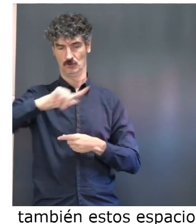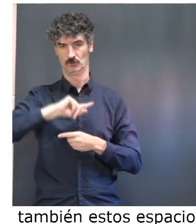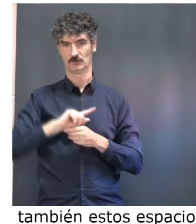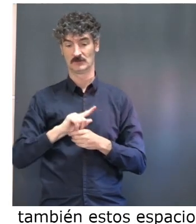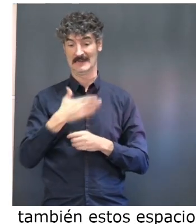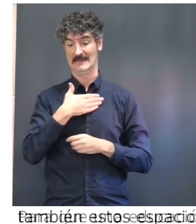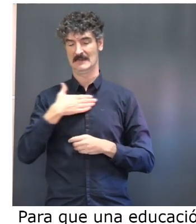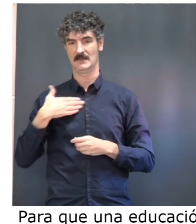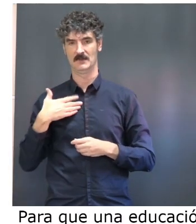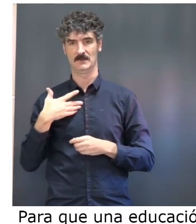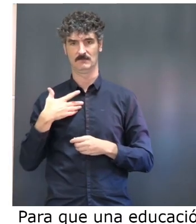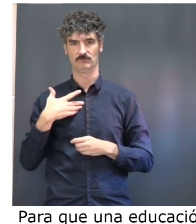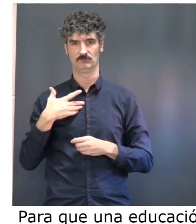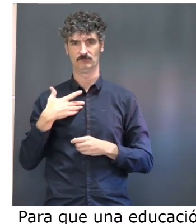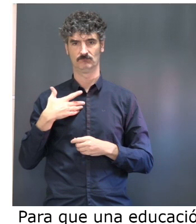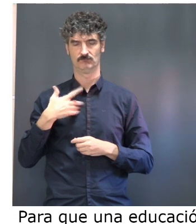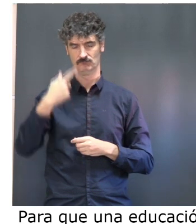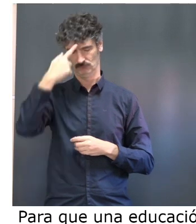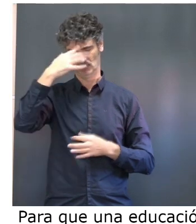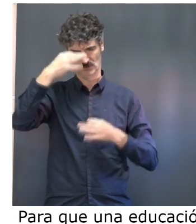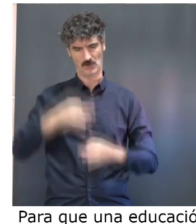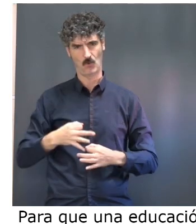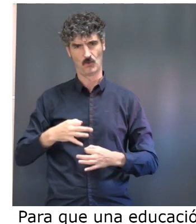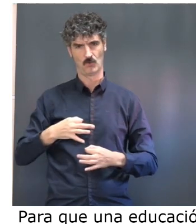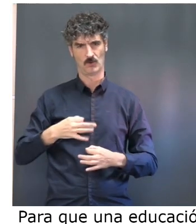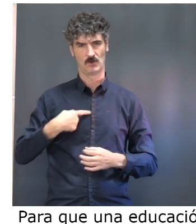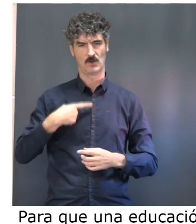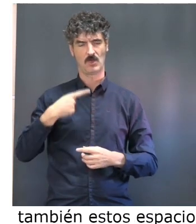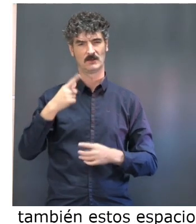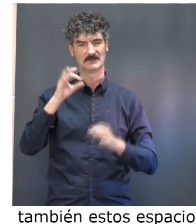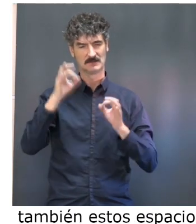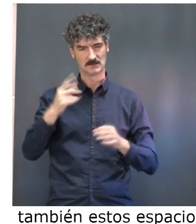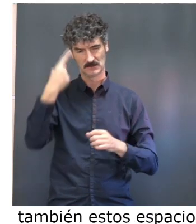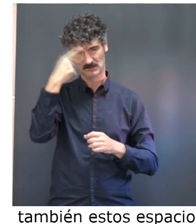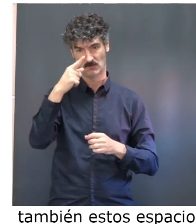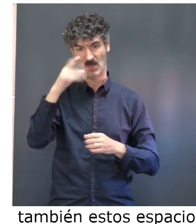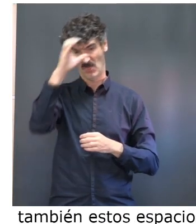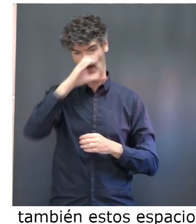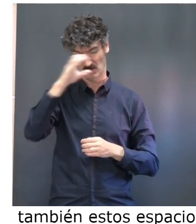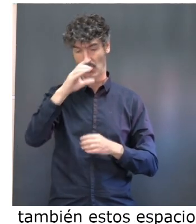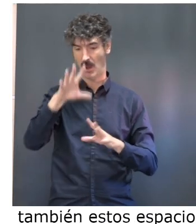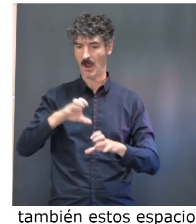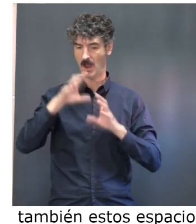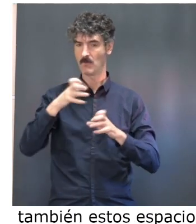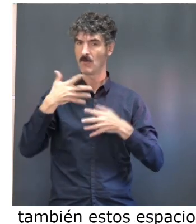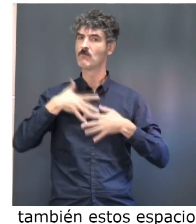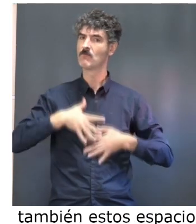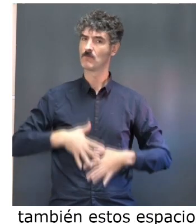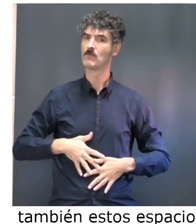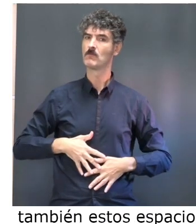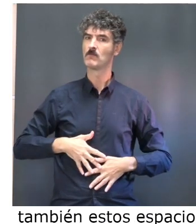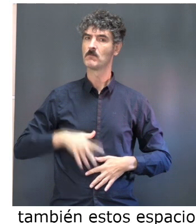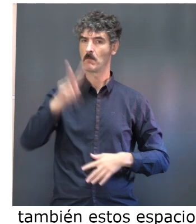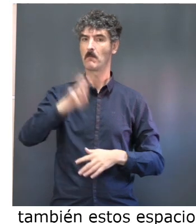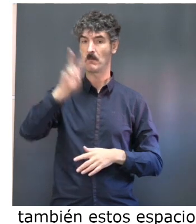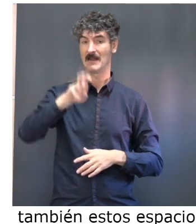Quien quiera por convencimiento y quien no porque sepa que científicamente influyen en el aprendizaje de